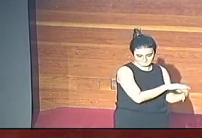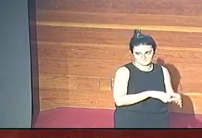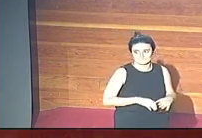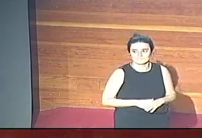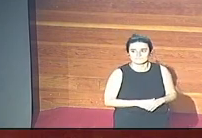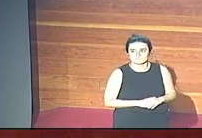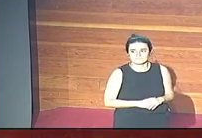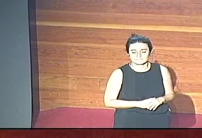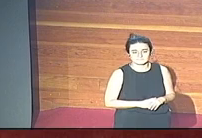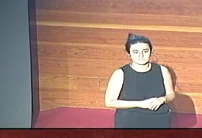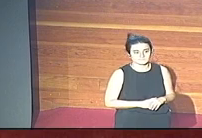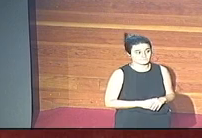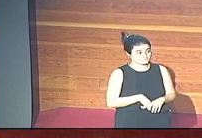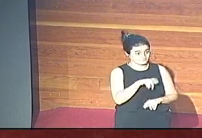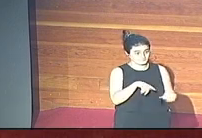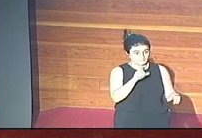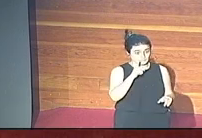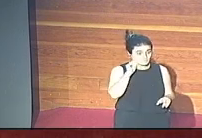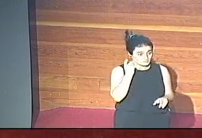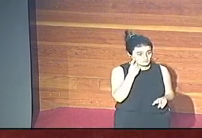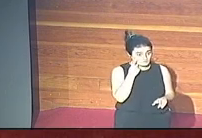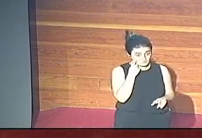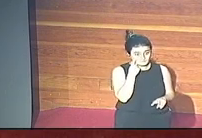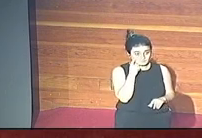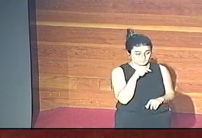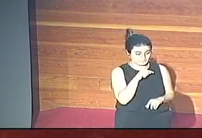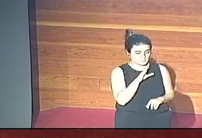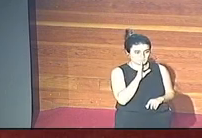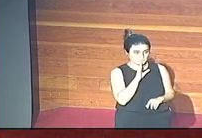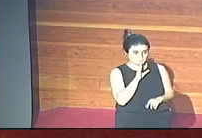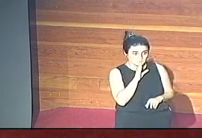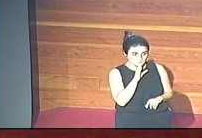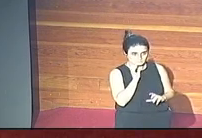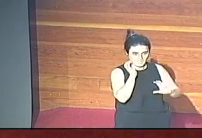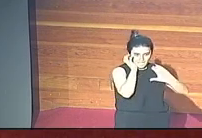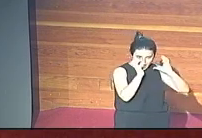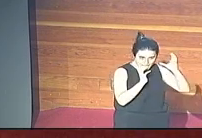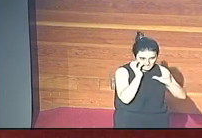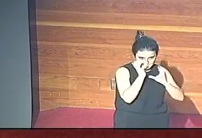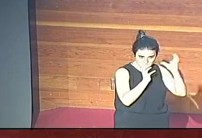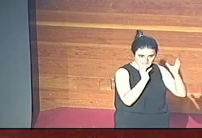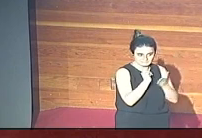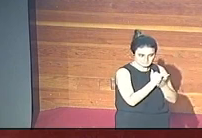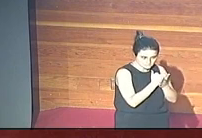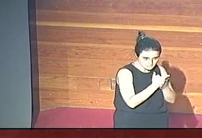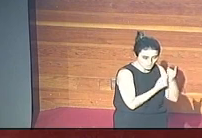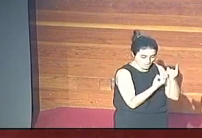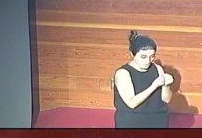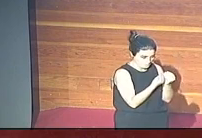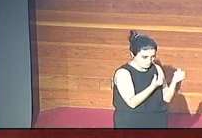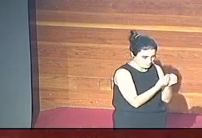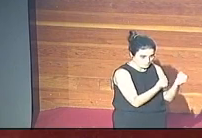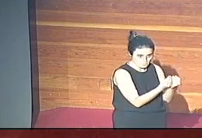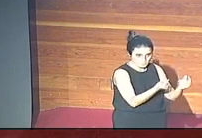también nos hemos dado cuenta que somos responsables de la extinción de muchas especies y de la situación que tenemos en el